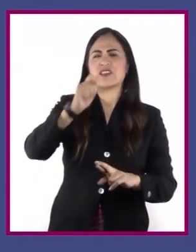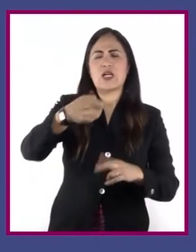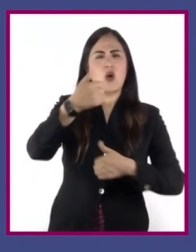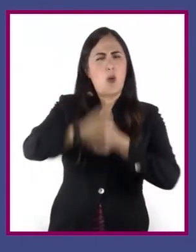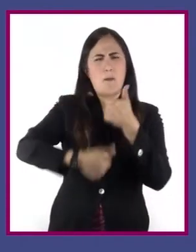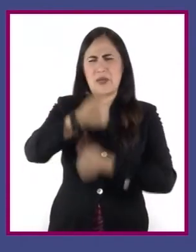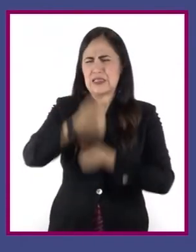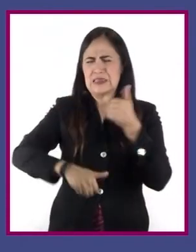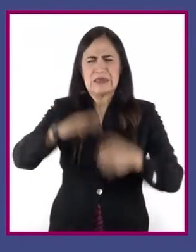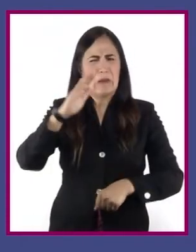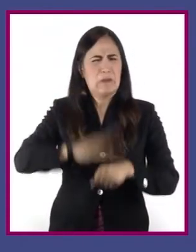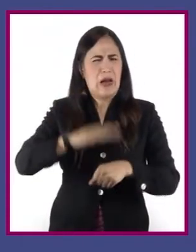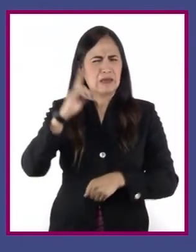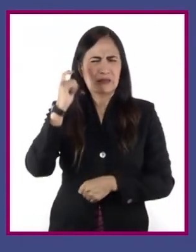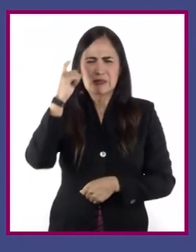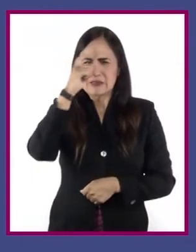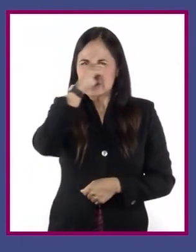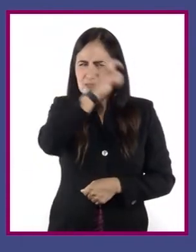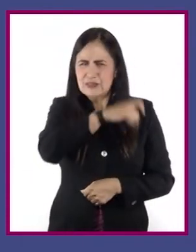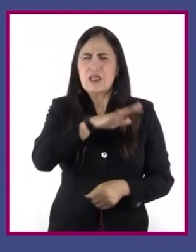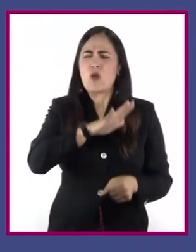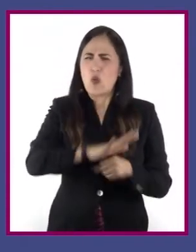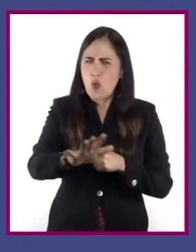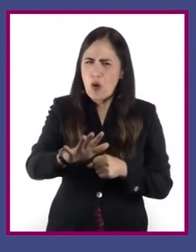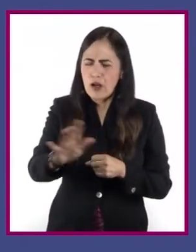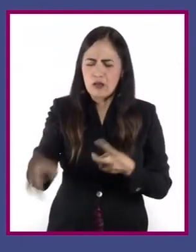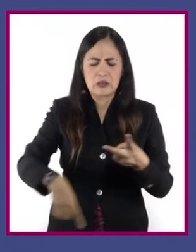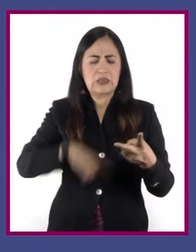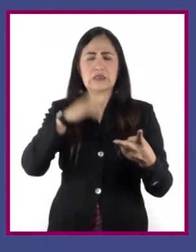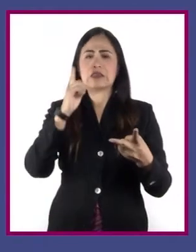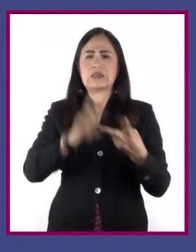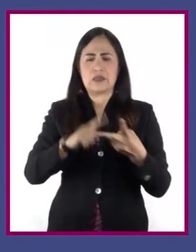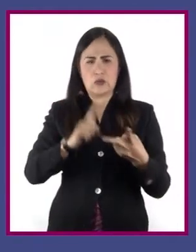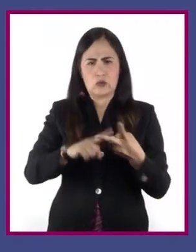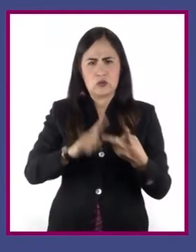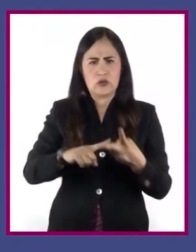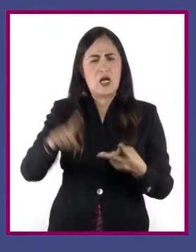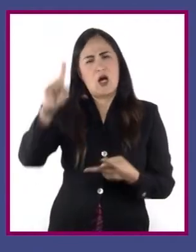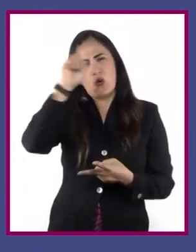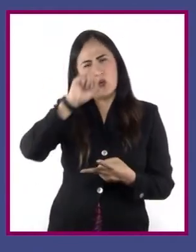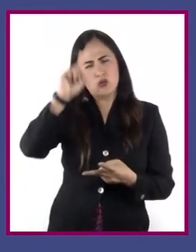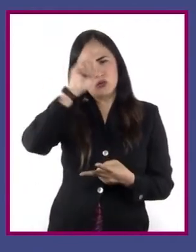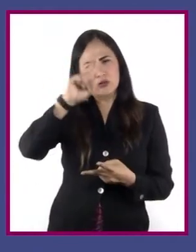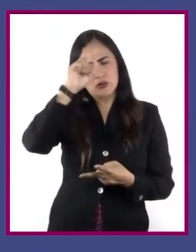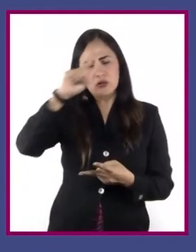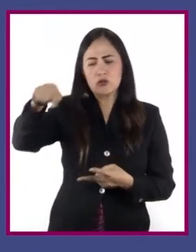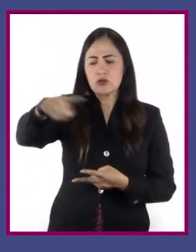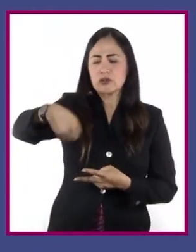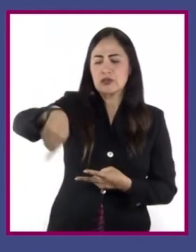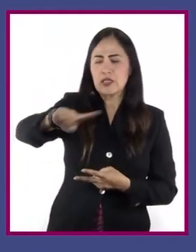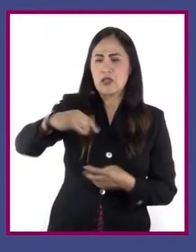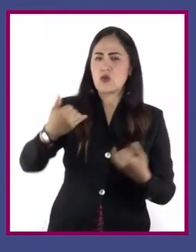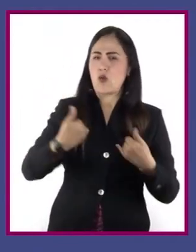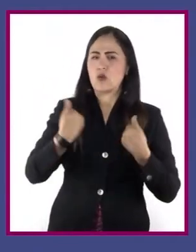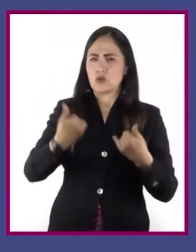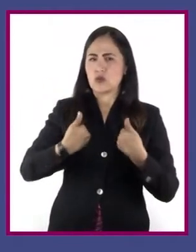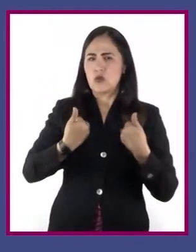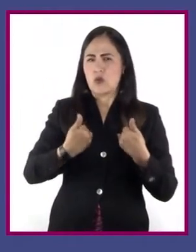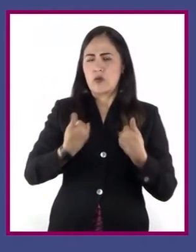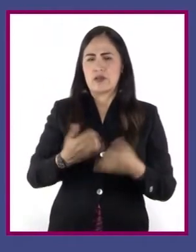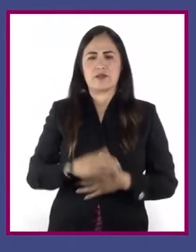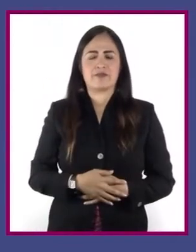más difícil para Mabel y la segunda son recomendaciones hacia los